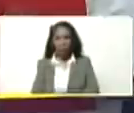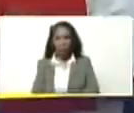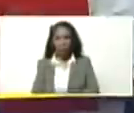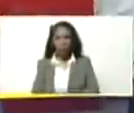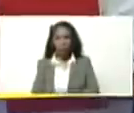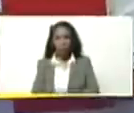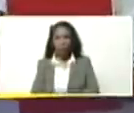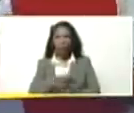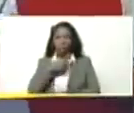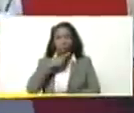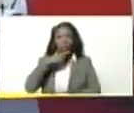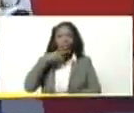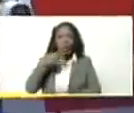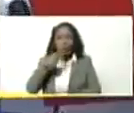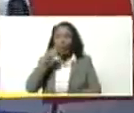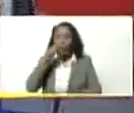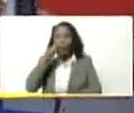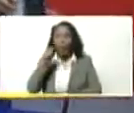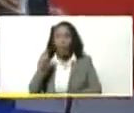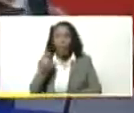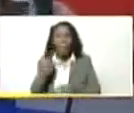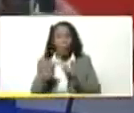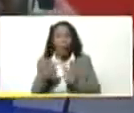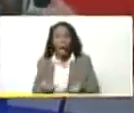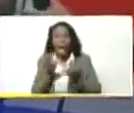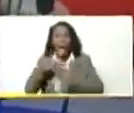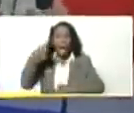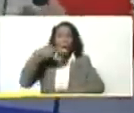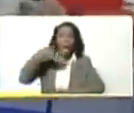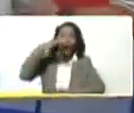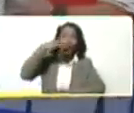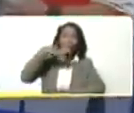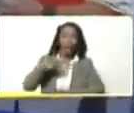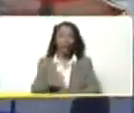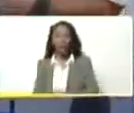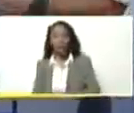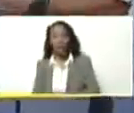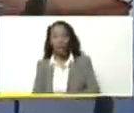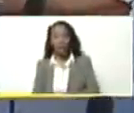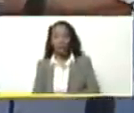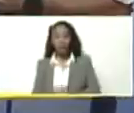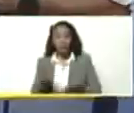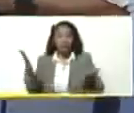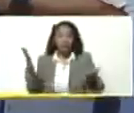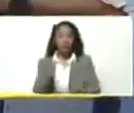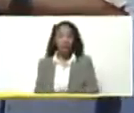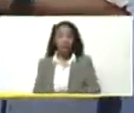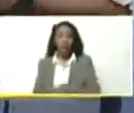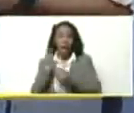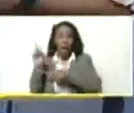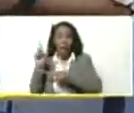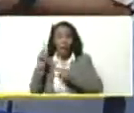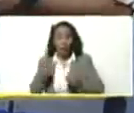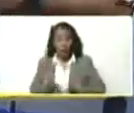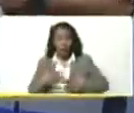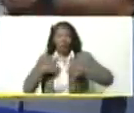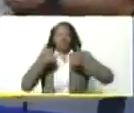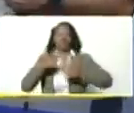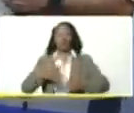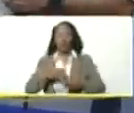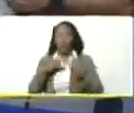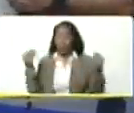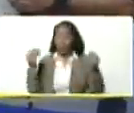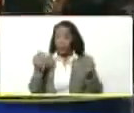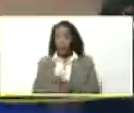Está bueno. Pero está hirviendo, me quemó la lengua. ¿Ah? Con esto nos recuperamos, Ali. No,